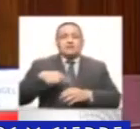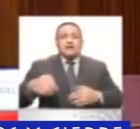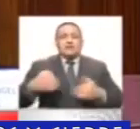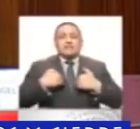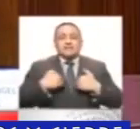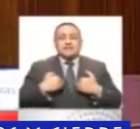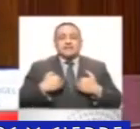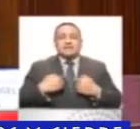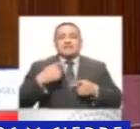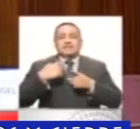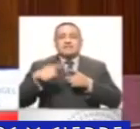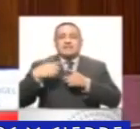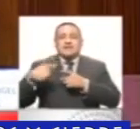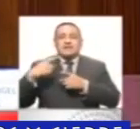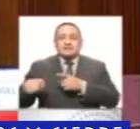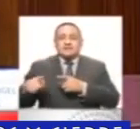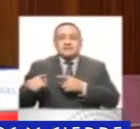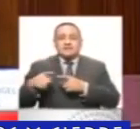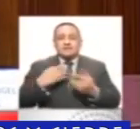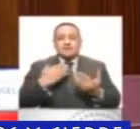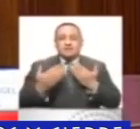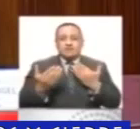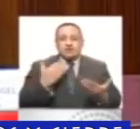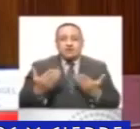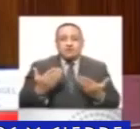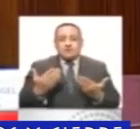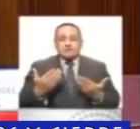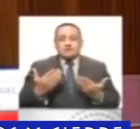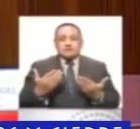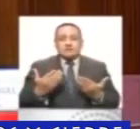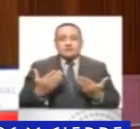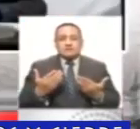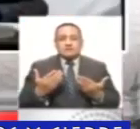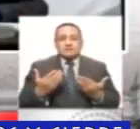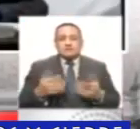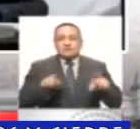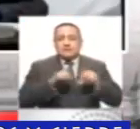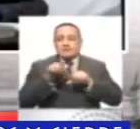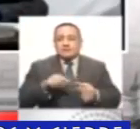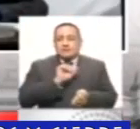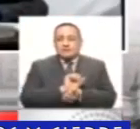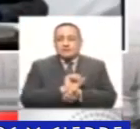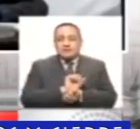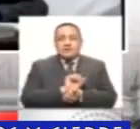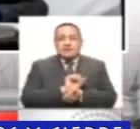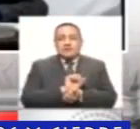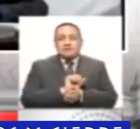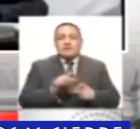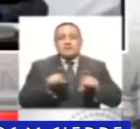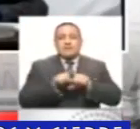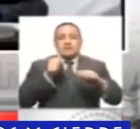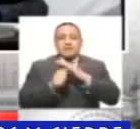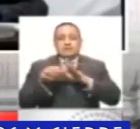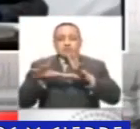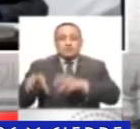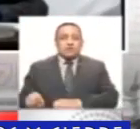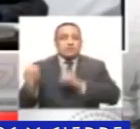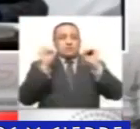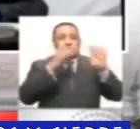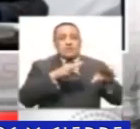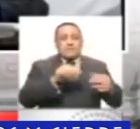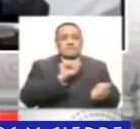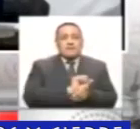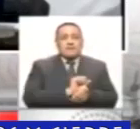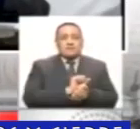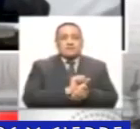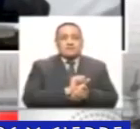tener distintas formas de penitenciaría al penal a donde usted lo quiere